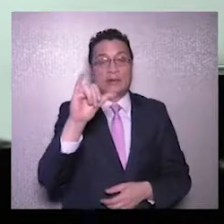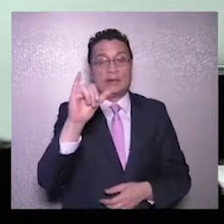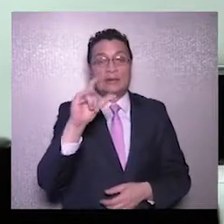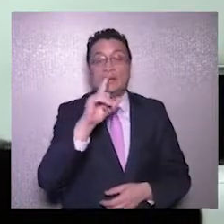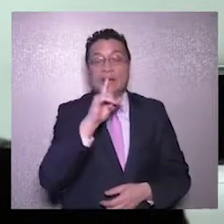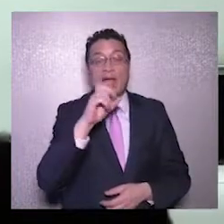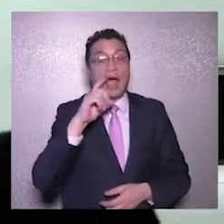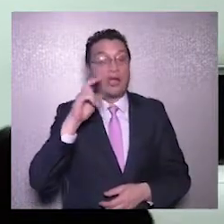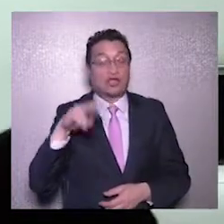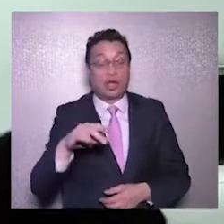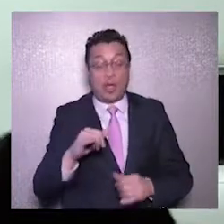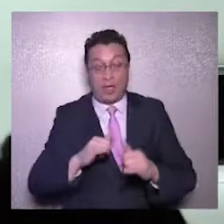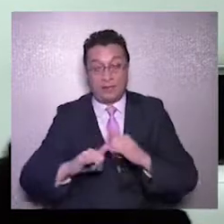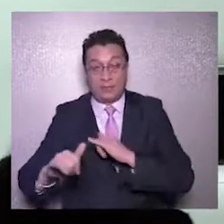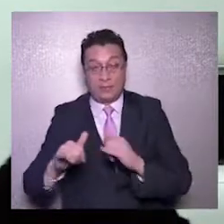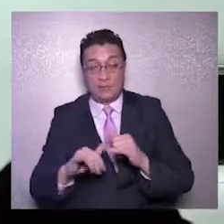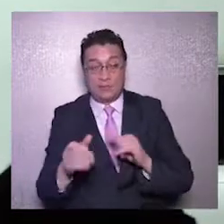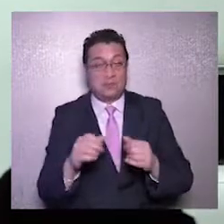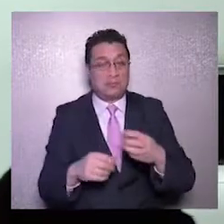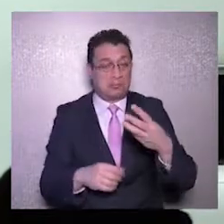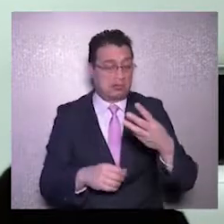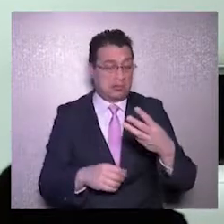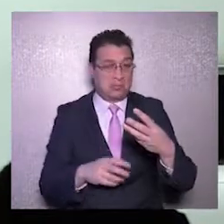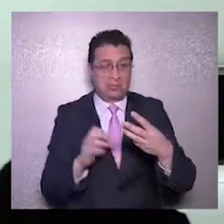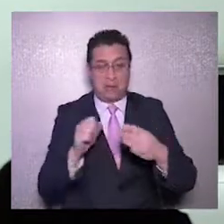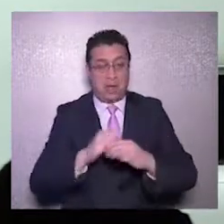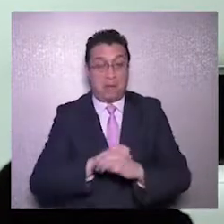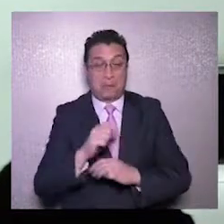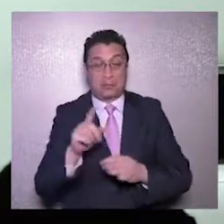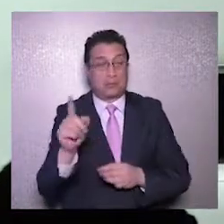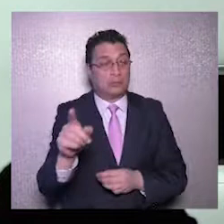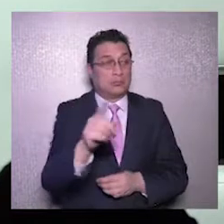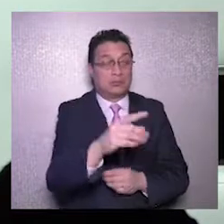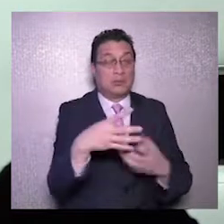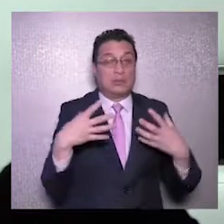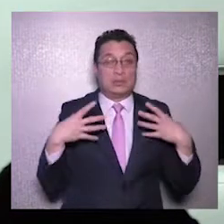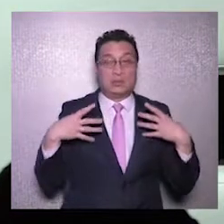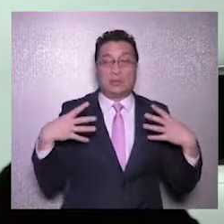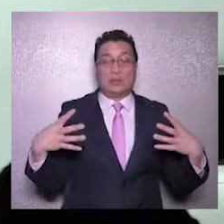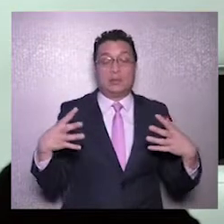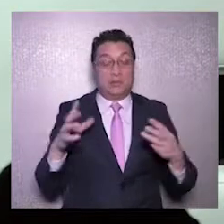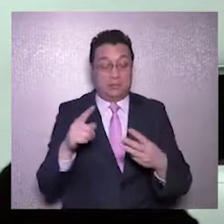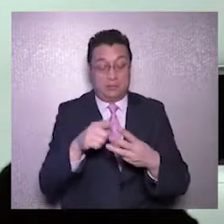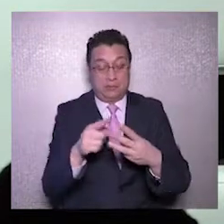de informática no son más allá de 3 empresas que tienen los grandes contratos.